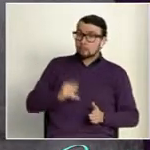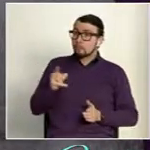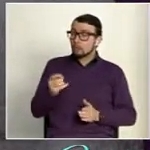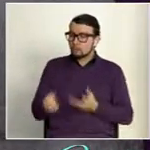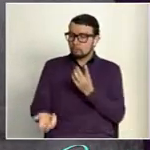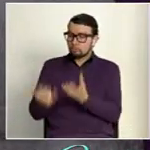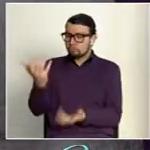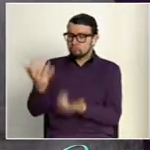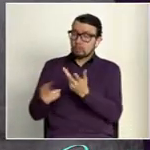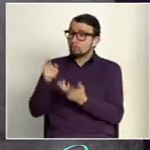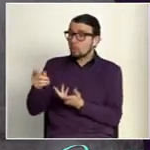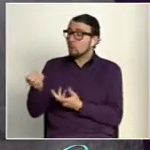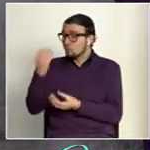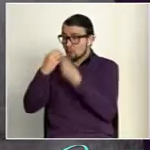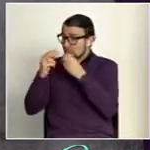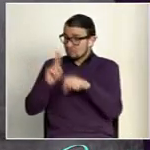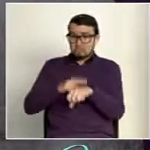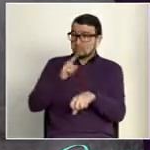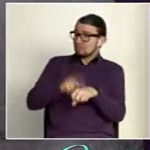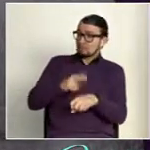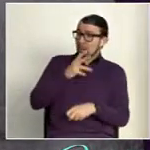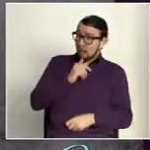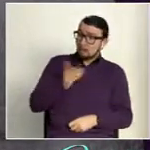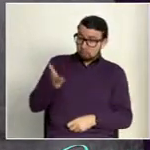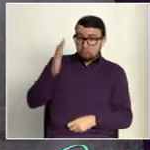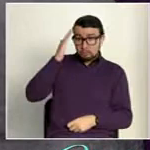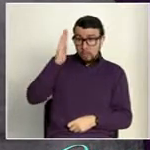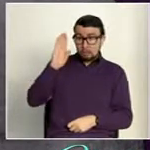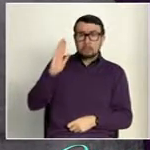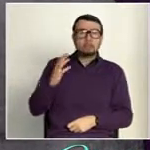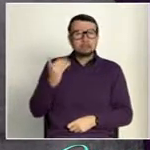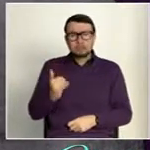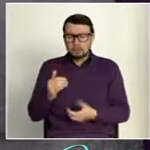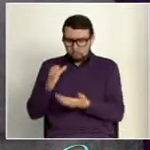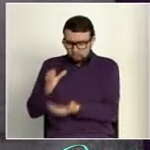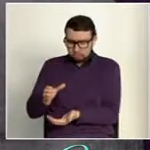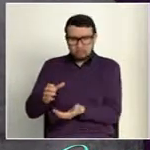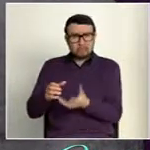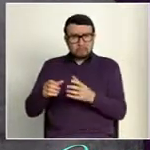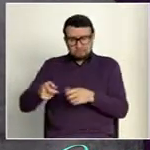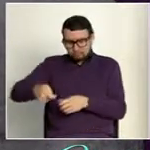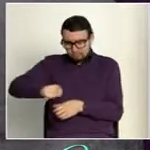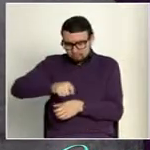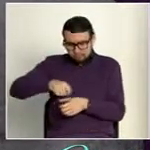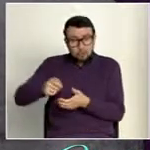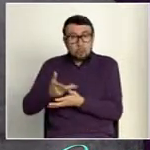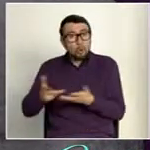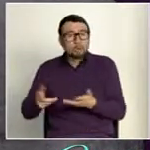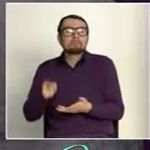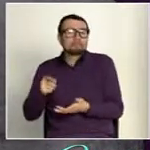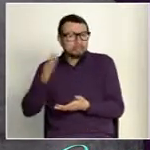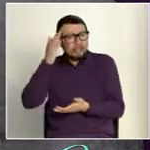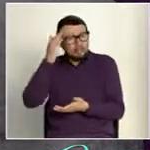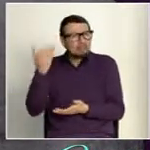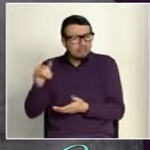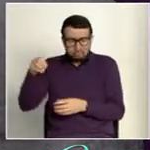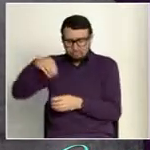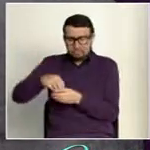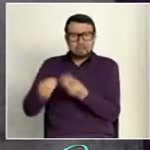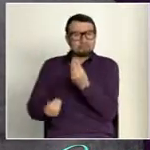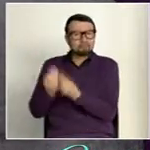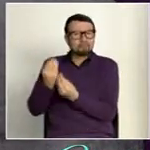alimentos sintéticos. Todo lo que venga en cocos, en frascos y demás, sabemos que tiene gran cantidad